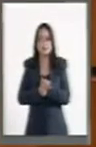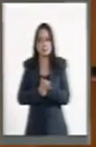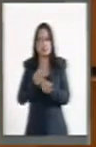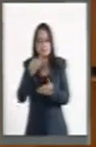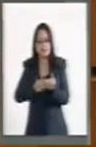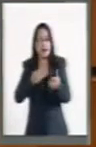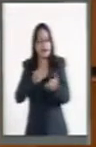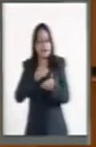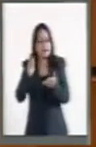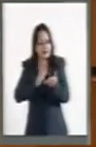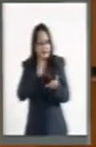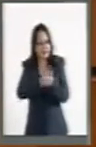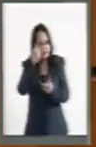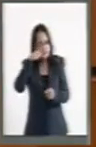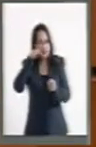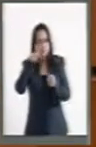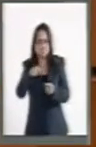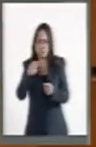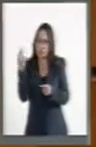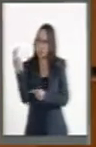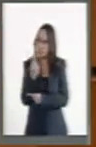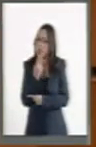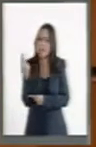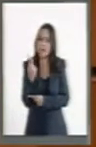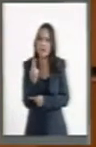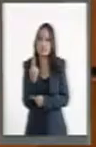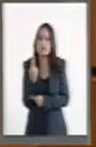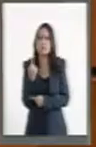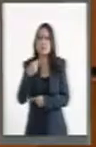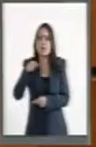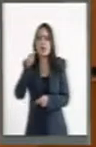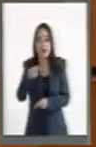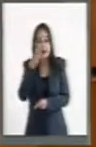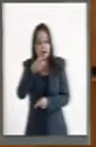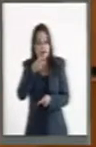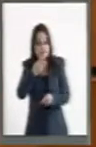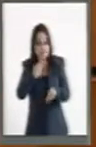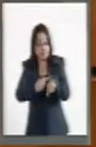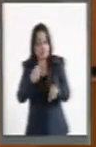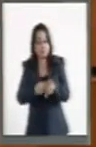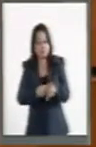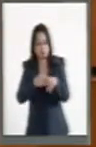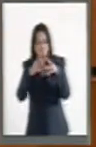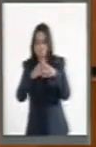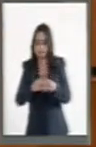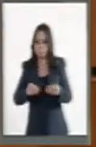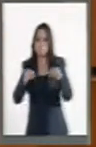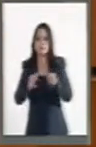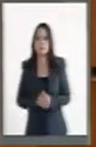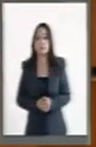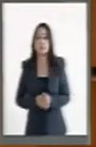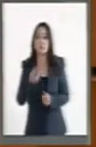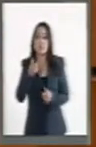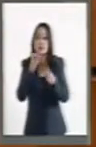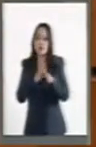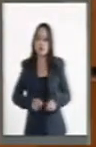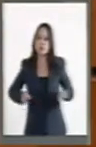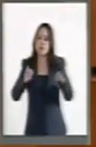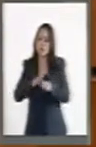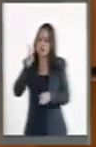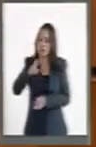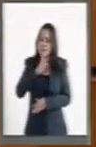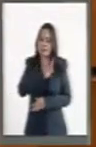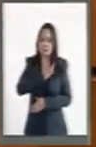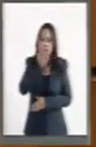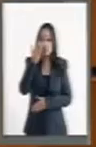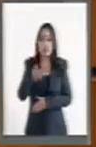instrumentar políticas públicas urgentes para detener esta pandemia. Es muy importante, y quiero felicitar al senador